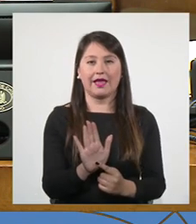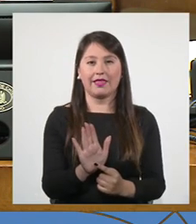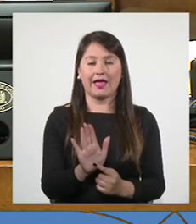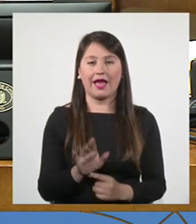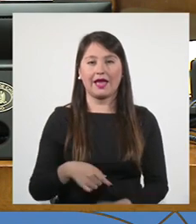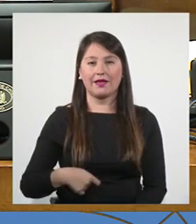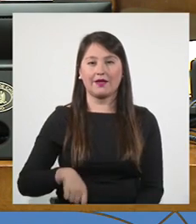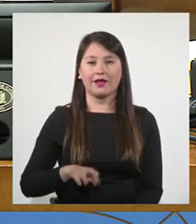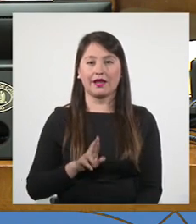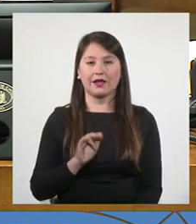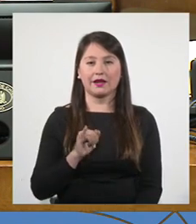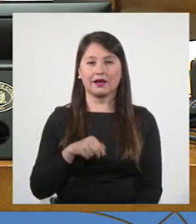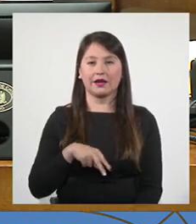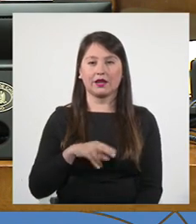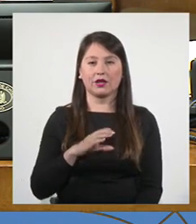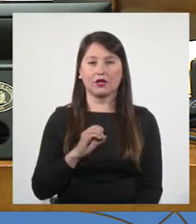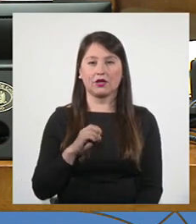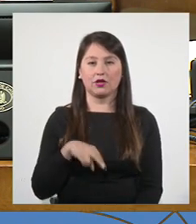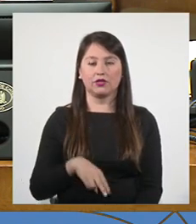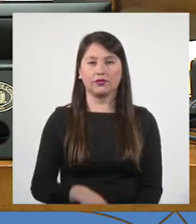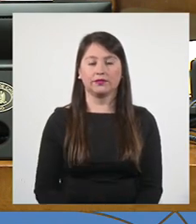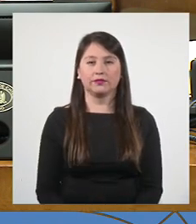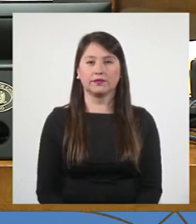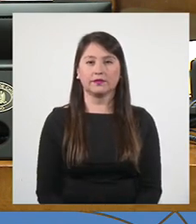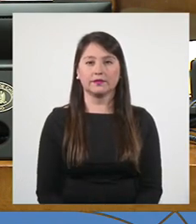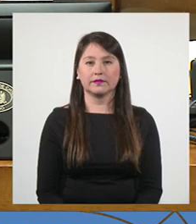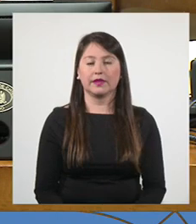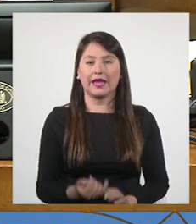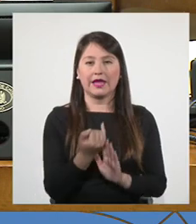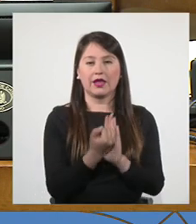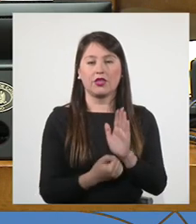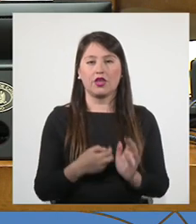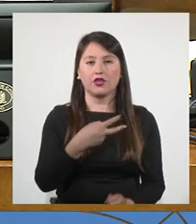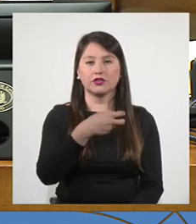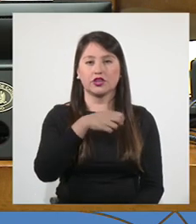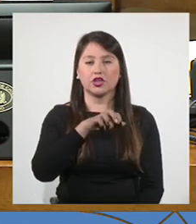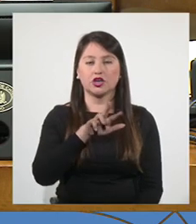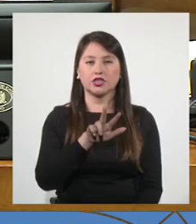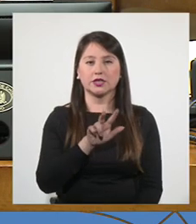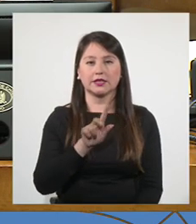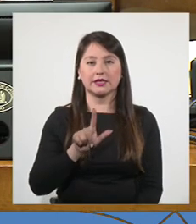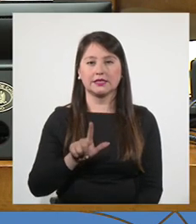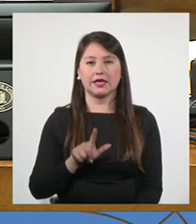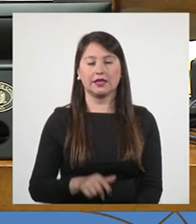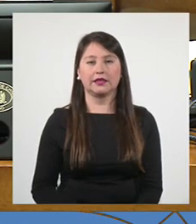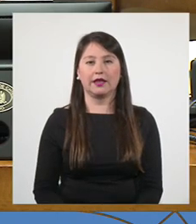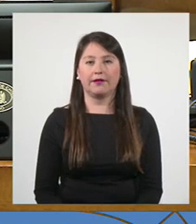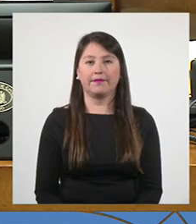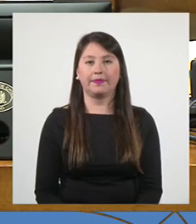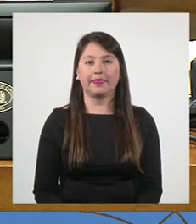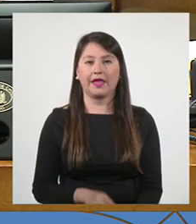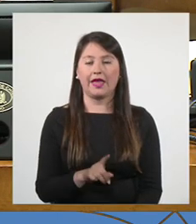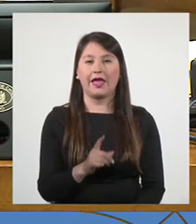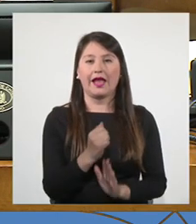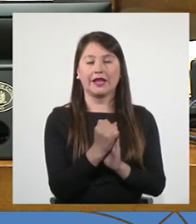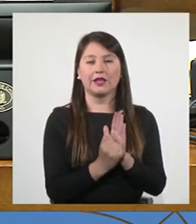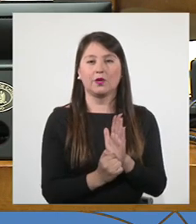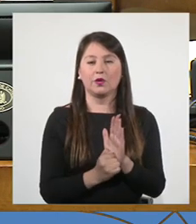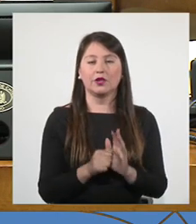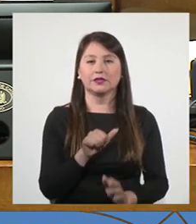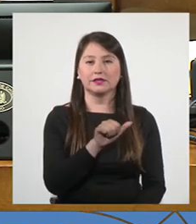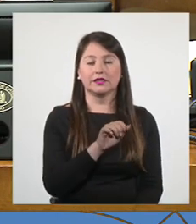senadora señora Jimena Rincón. Indicación 287, que corresponde al subtítulo 24,